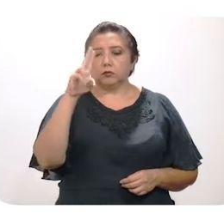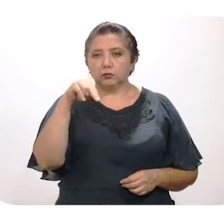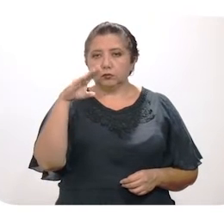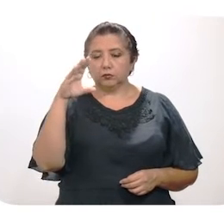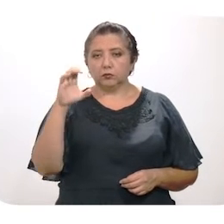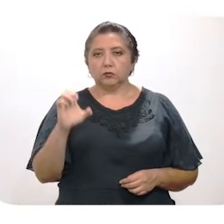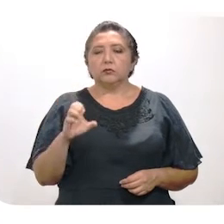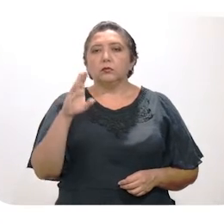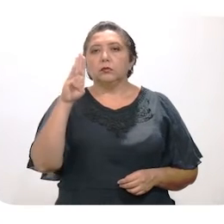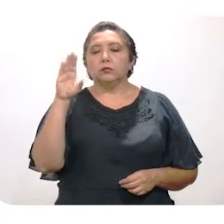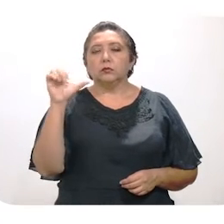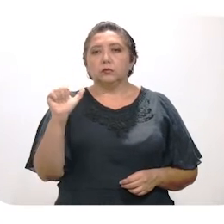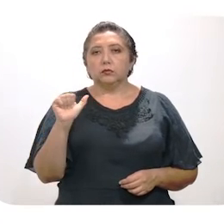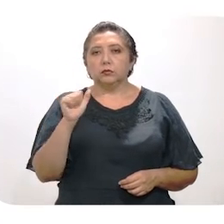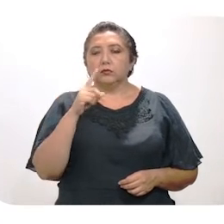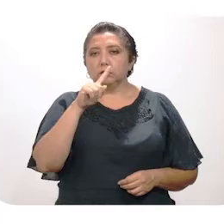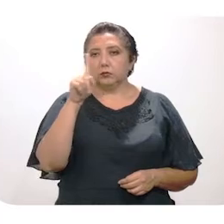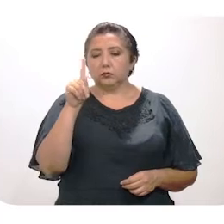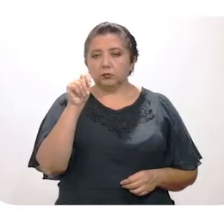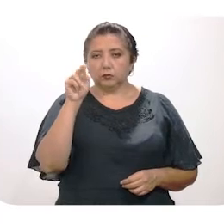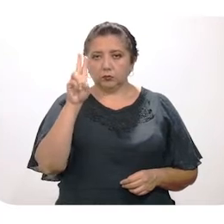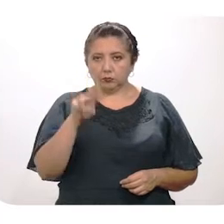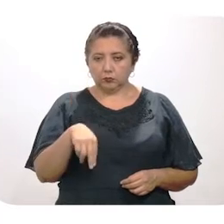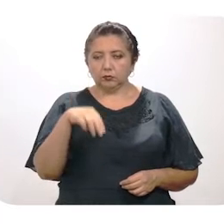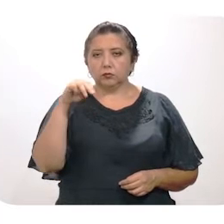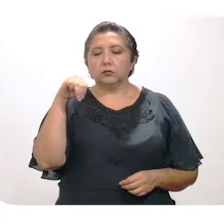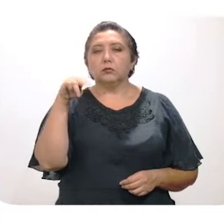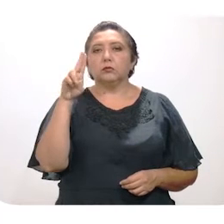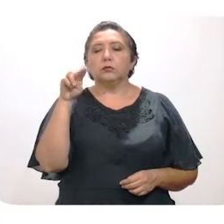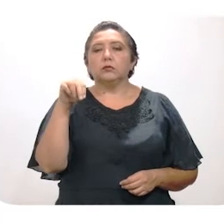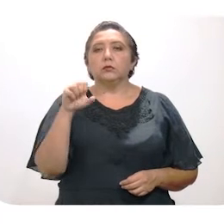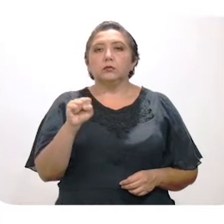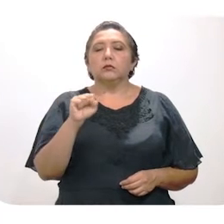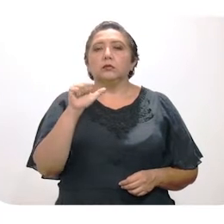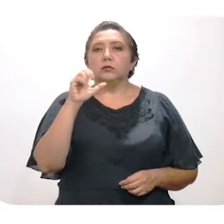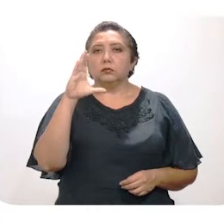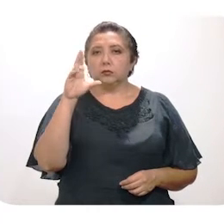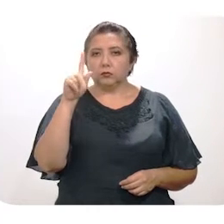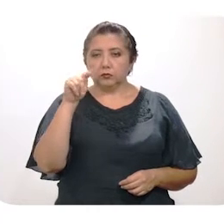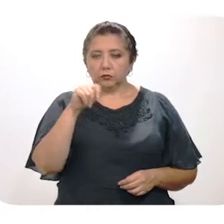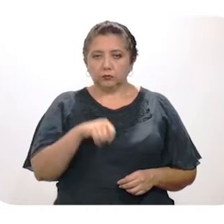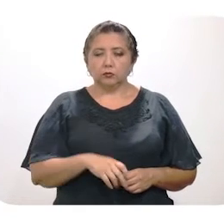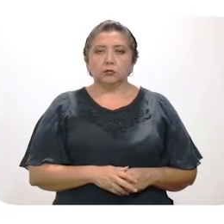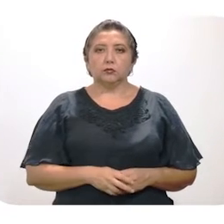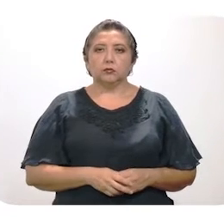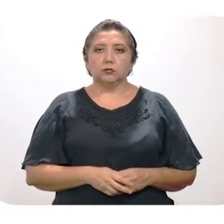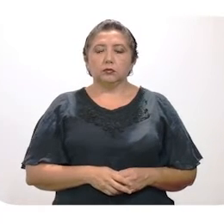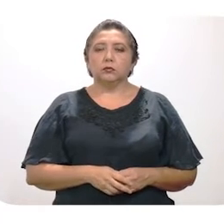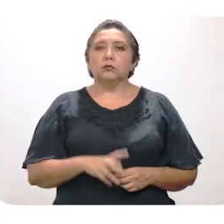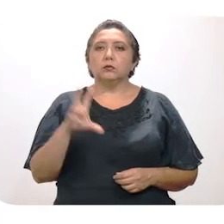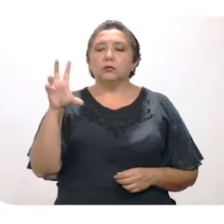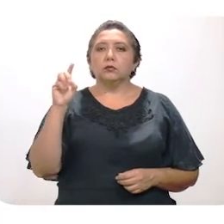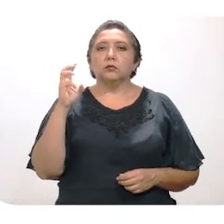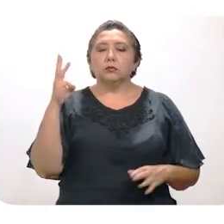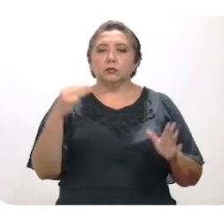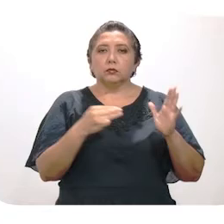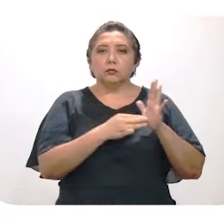Acanqué, Baca, Cinzantún, Muna, Zacalum, Tamec y Tecash. De los